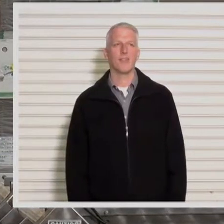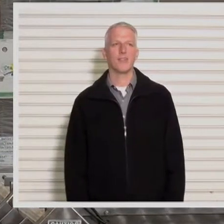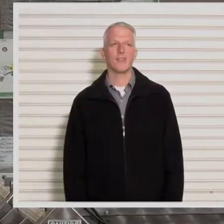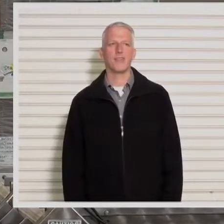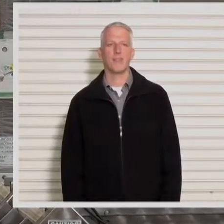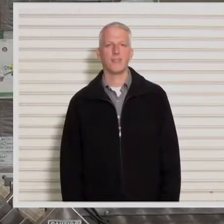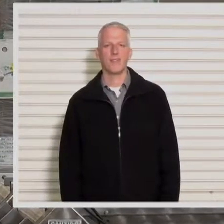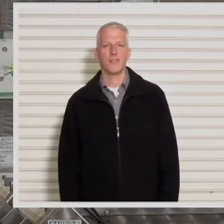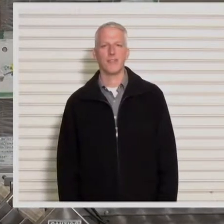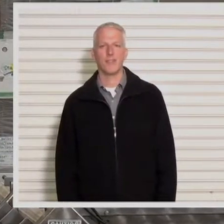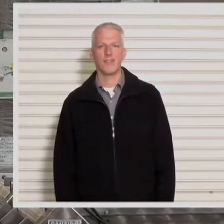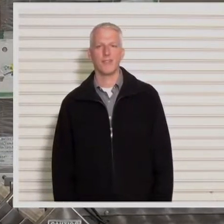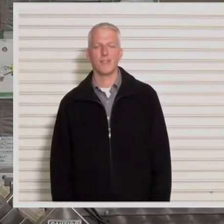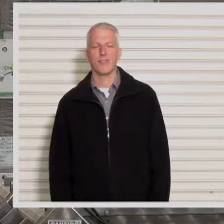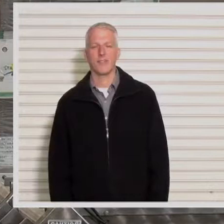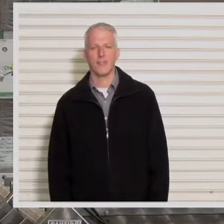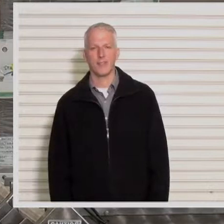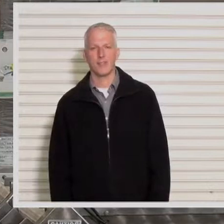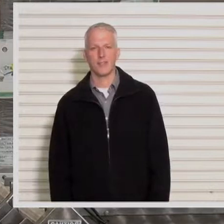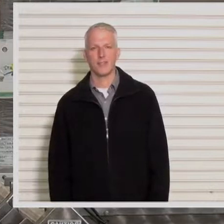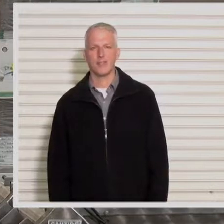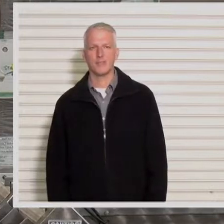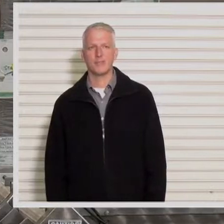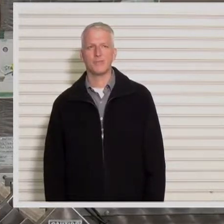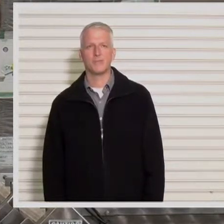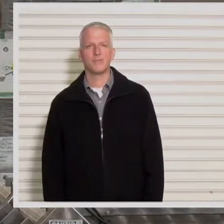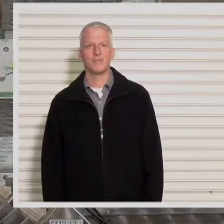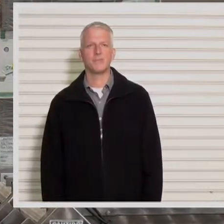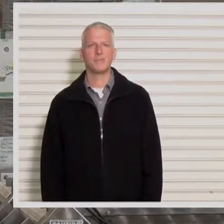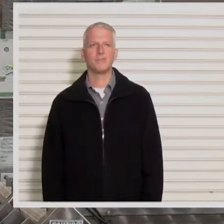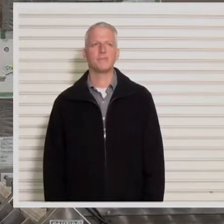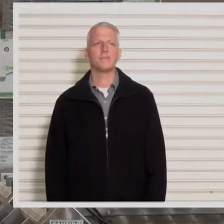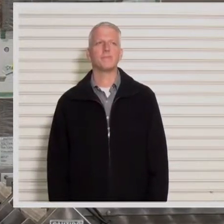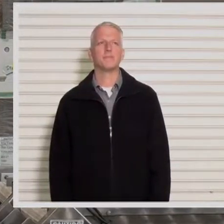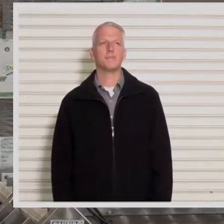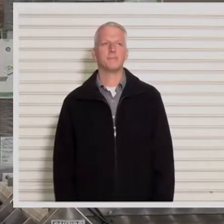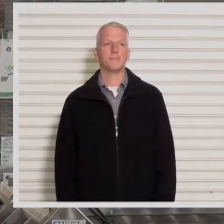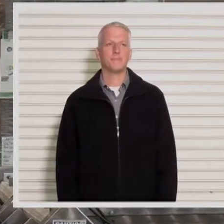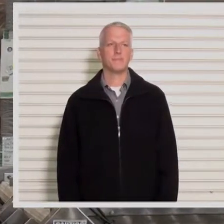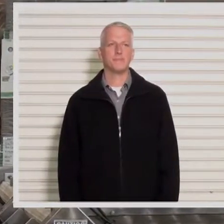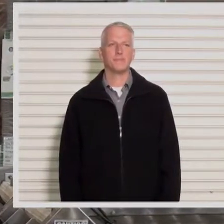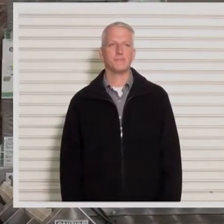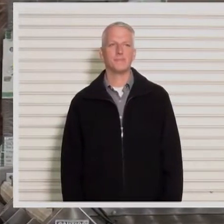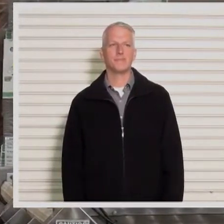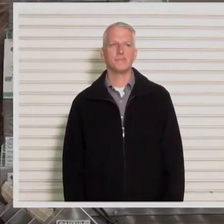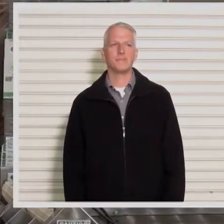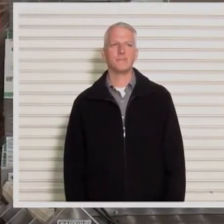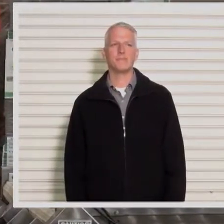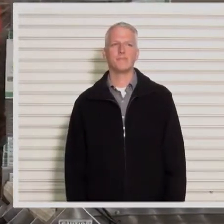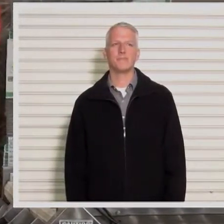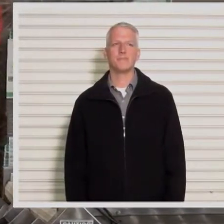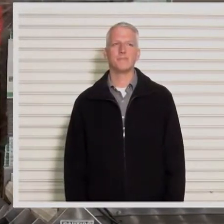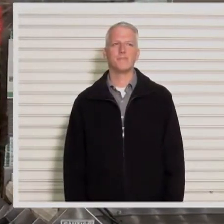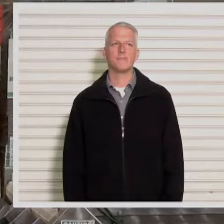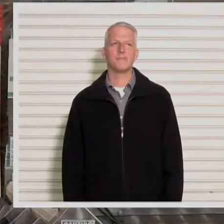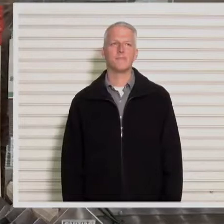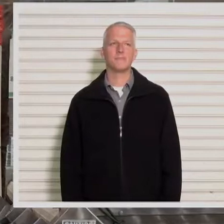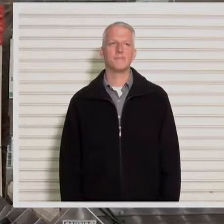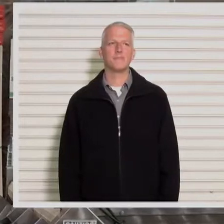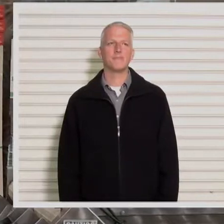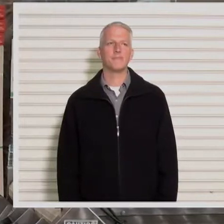haciendo por parte del condado, las organizaciones no lucrativas, los gobiernos federales, estatales, locales y nuestras